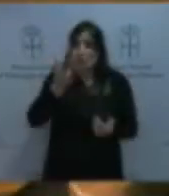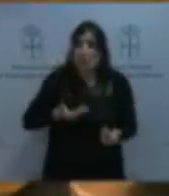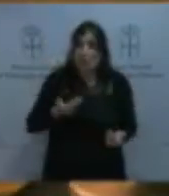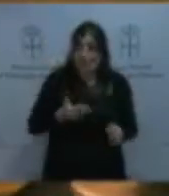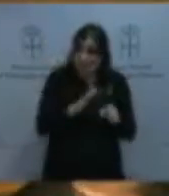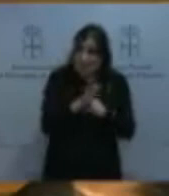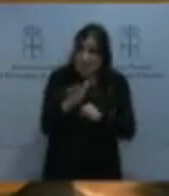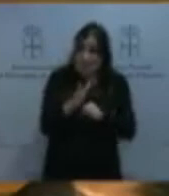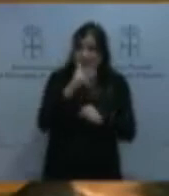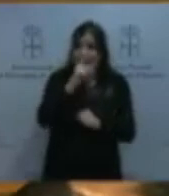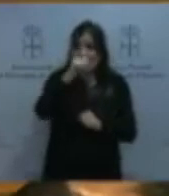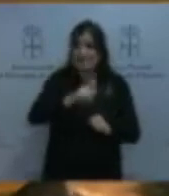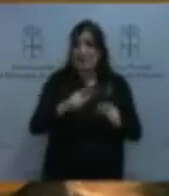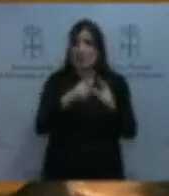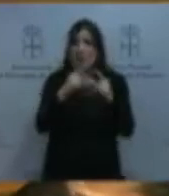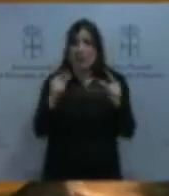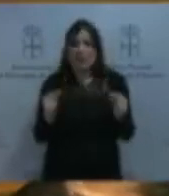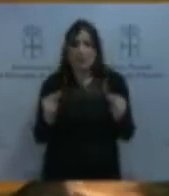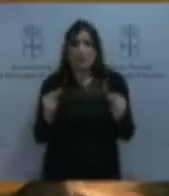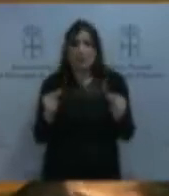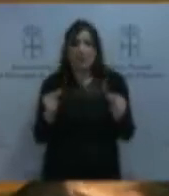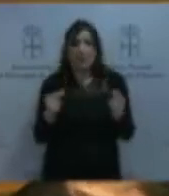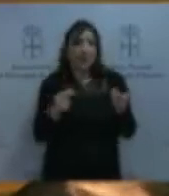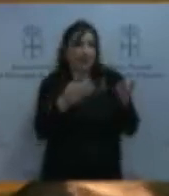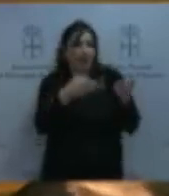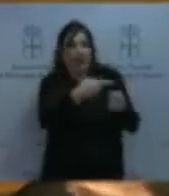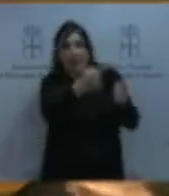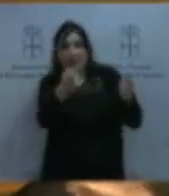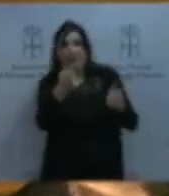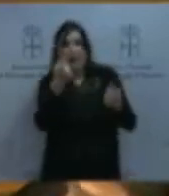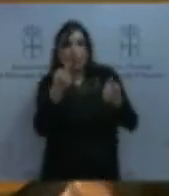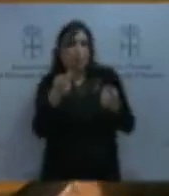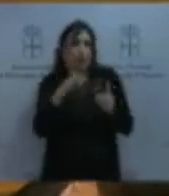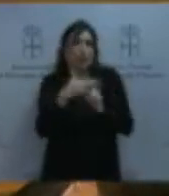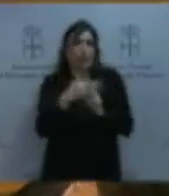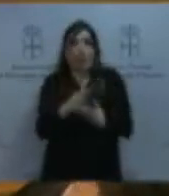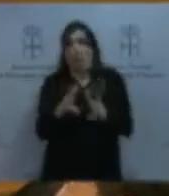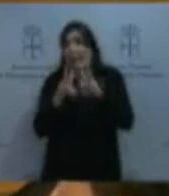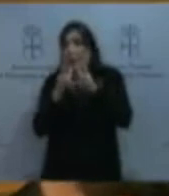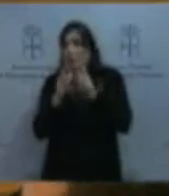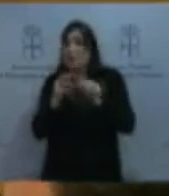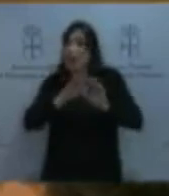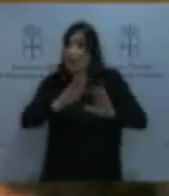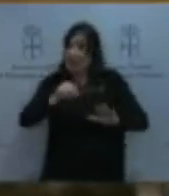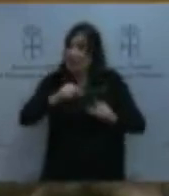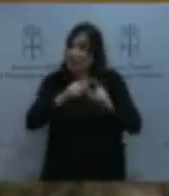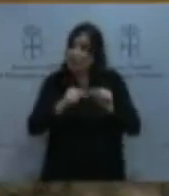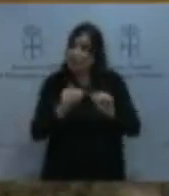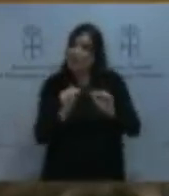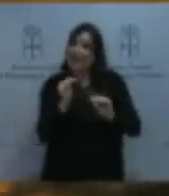pronósticos apocalípticos que aquí se planteaban, ha crecido un 3,5%. Yo no sé si usted está de acuerdo que el crecimiento es